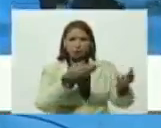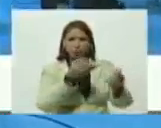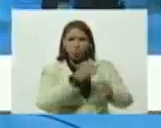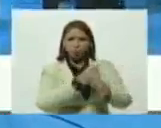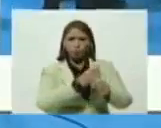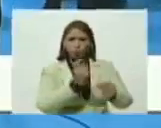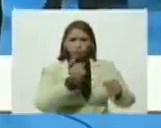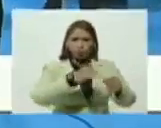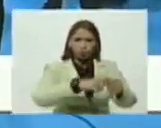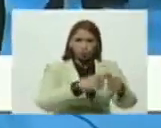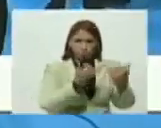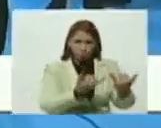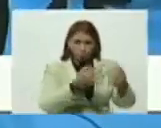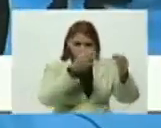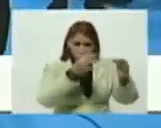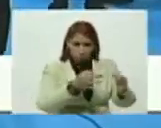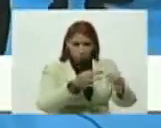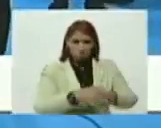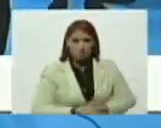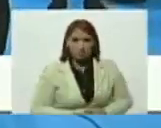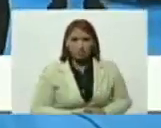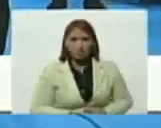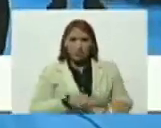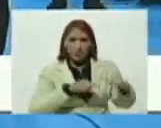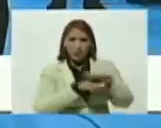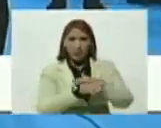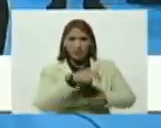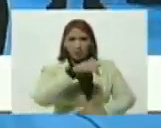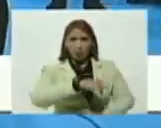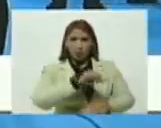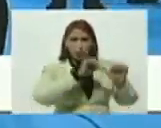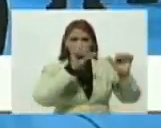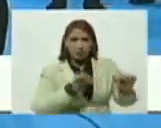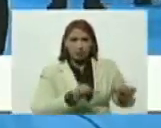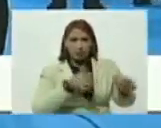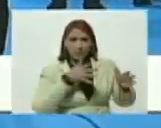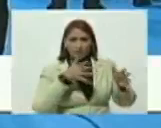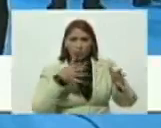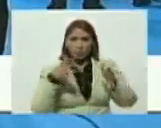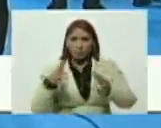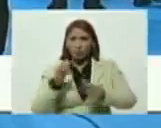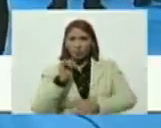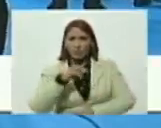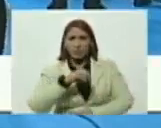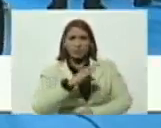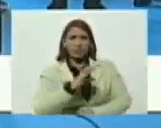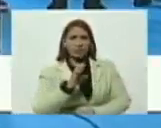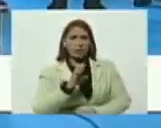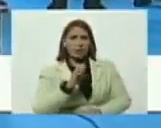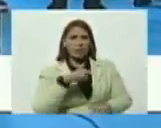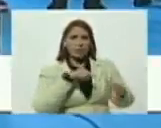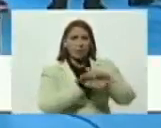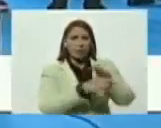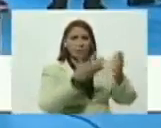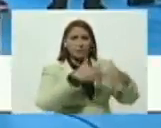están integrando oficial, entran hoy al sistema de formación del INSE en Industrias Diana.